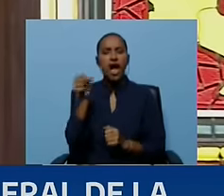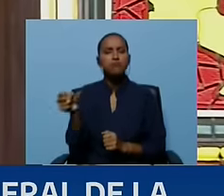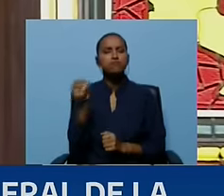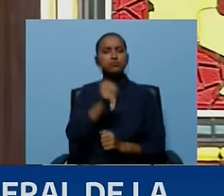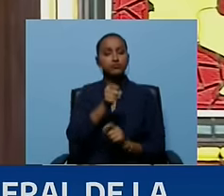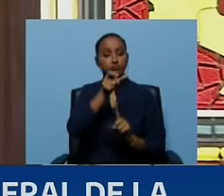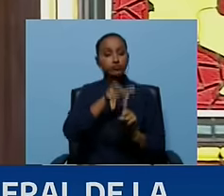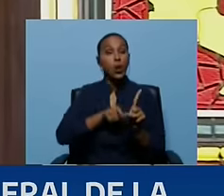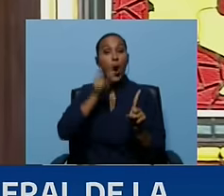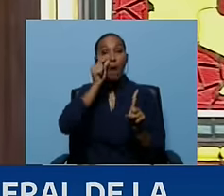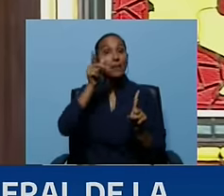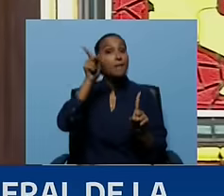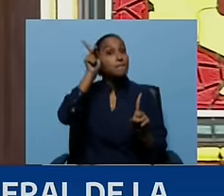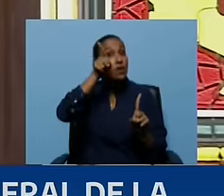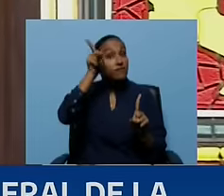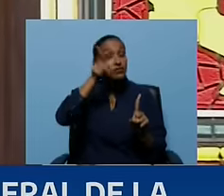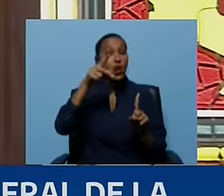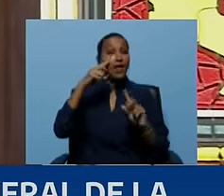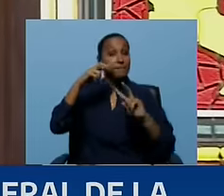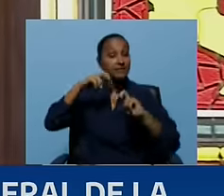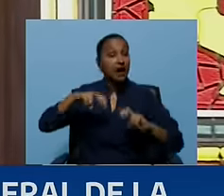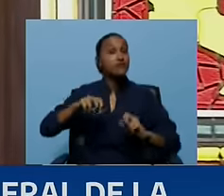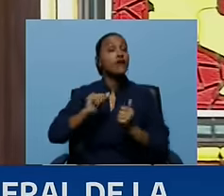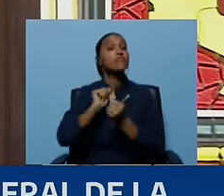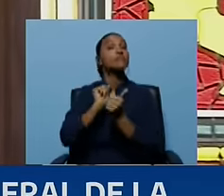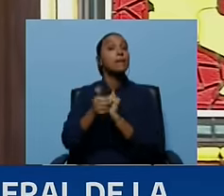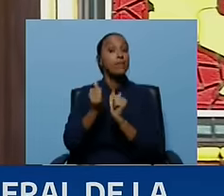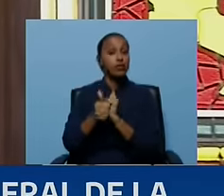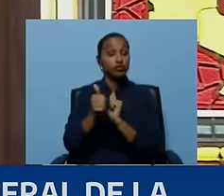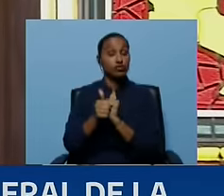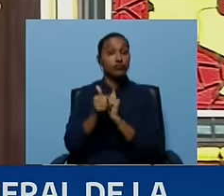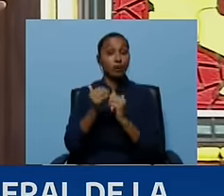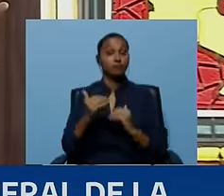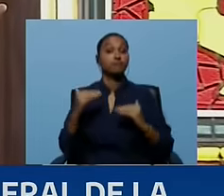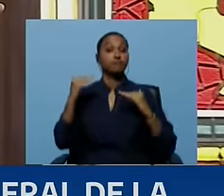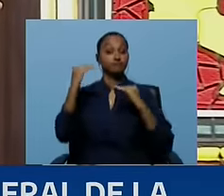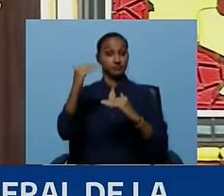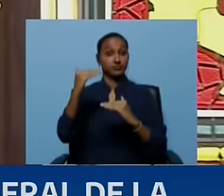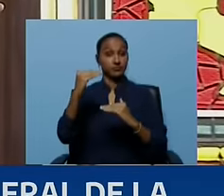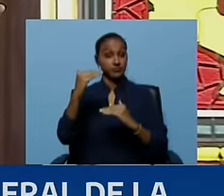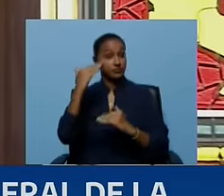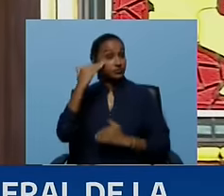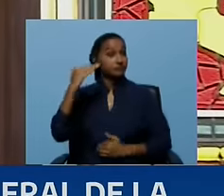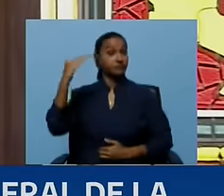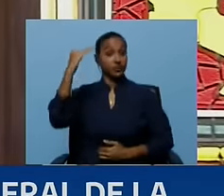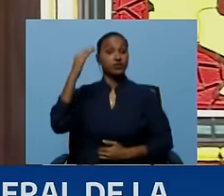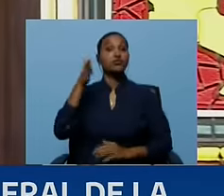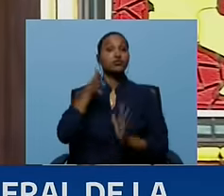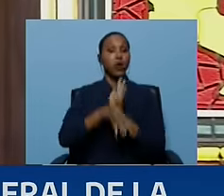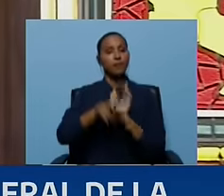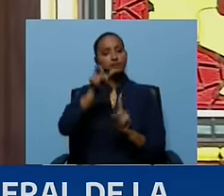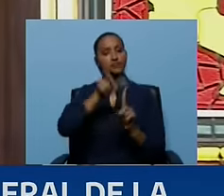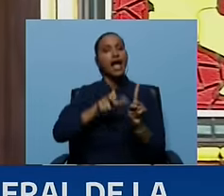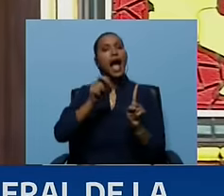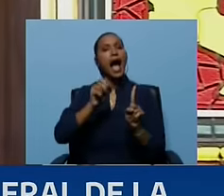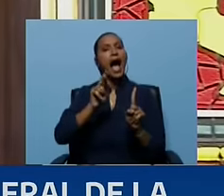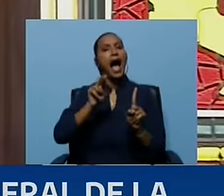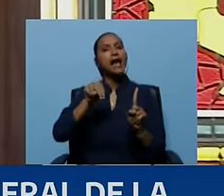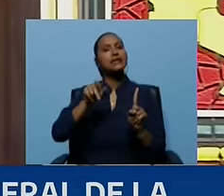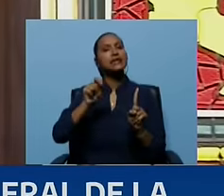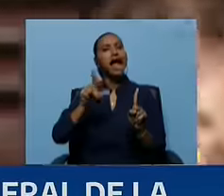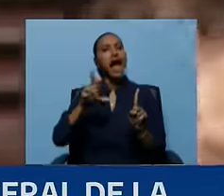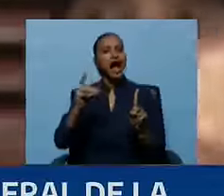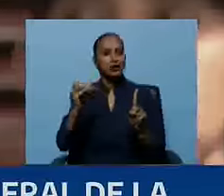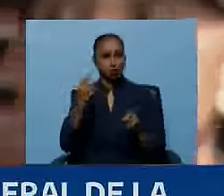investigador y deportista del más alto nivel. Se trata del licenciado Arnaldo Sánchez, nuevo ministro del Poder